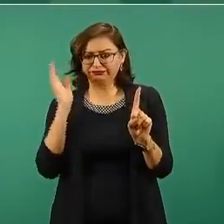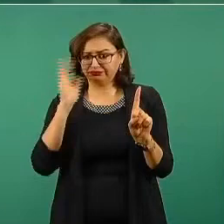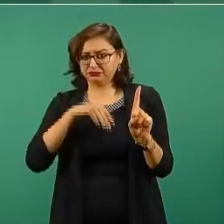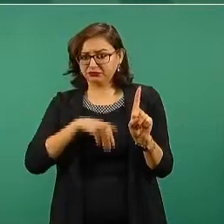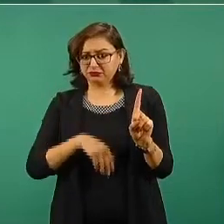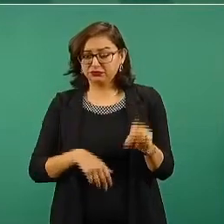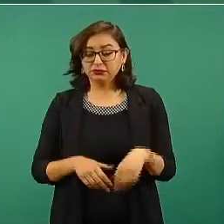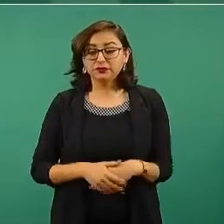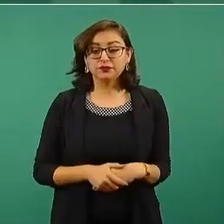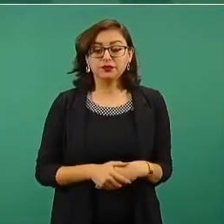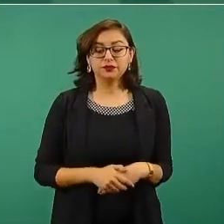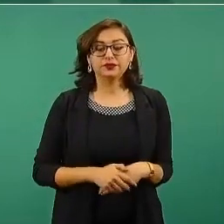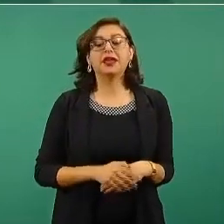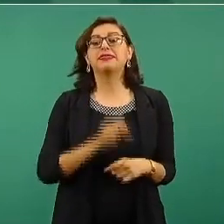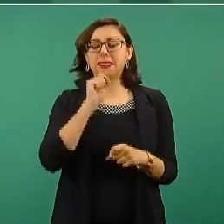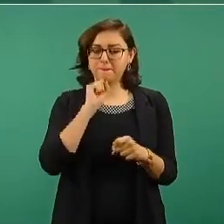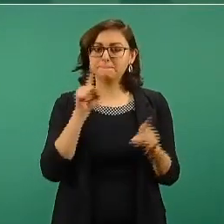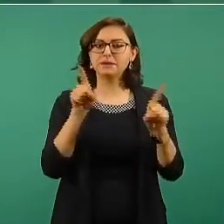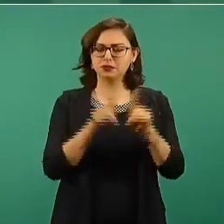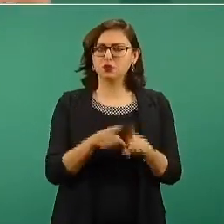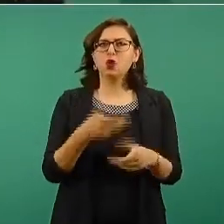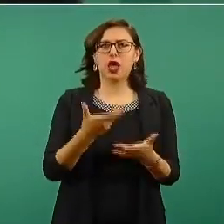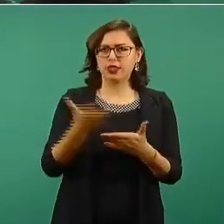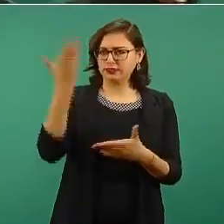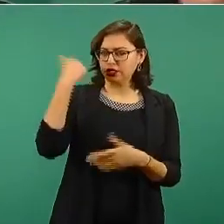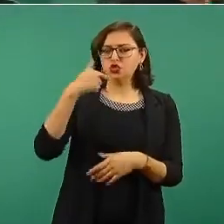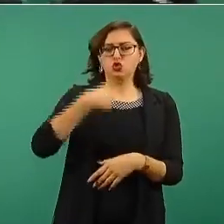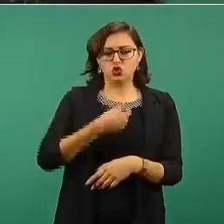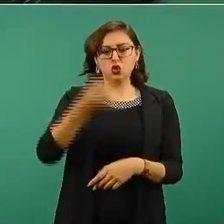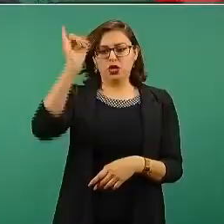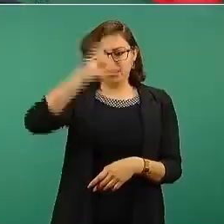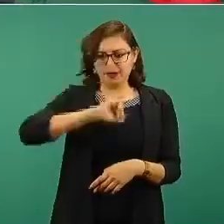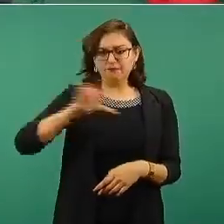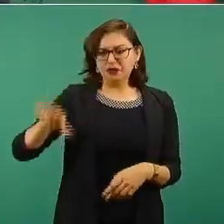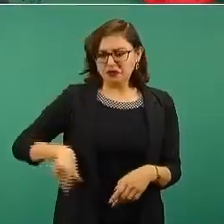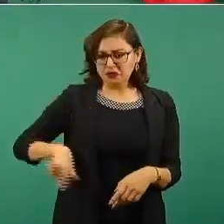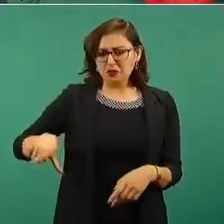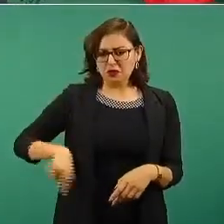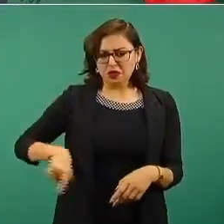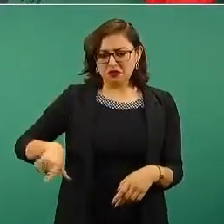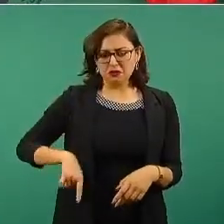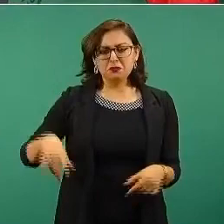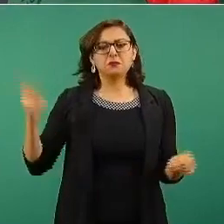gobierno, y no en mal plan, sino que se veía normal.